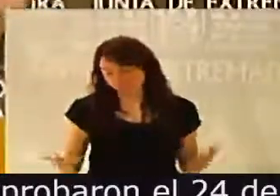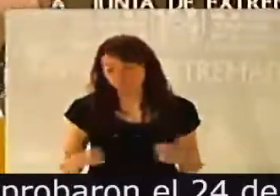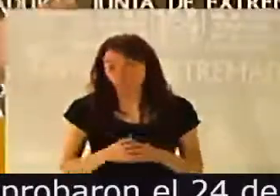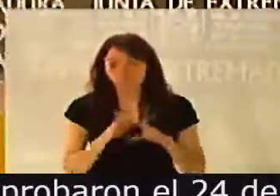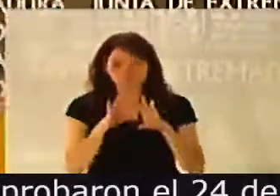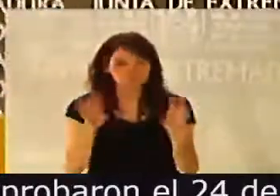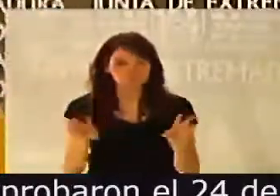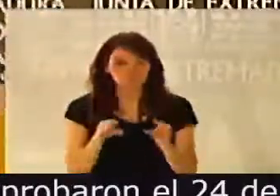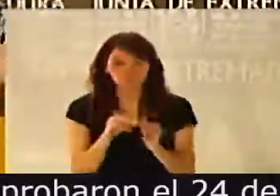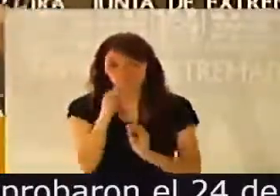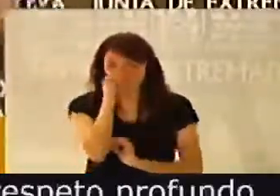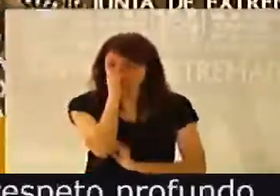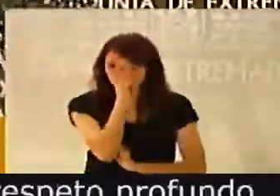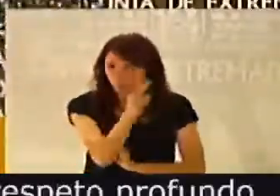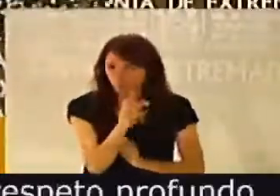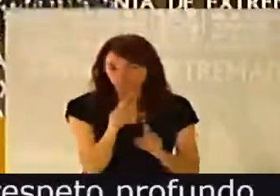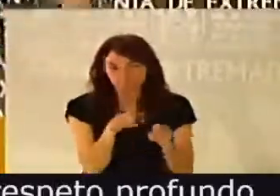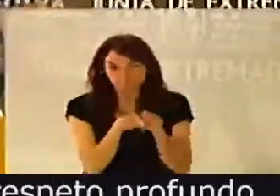la contestación